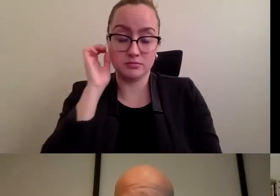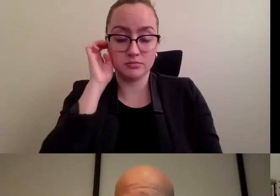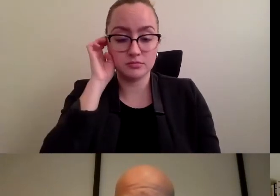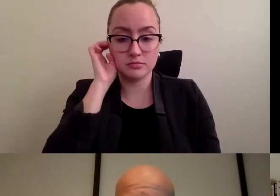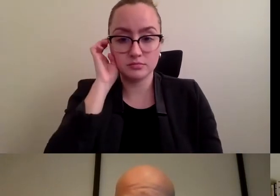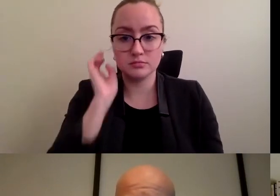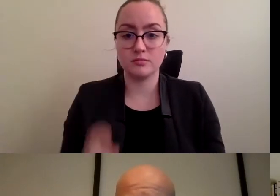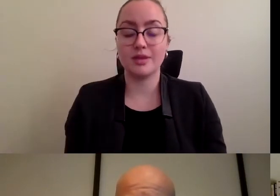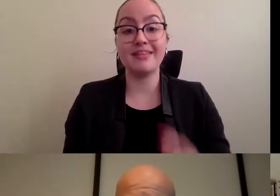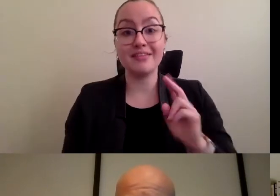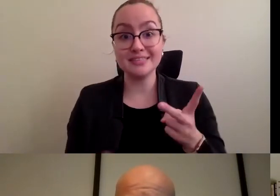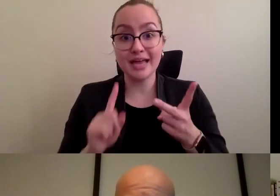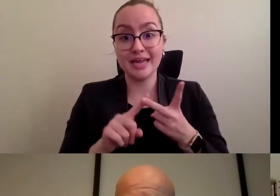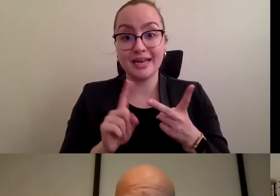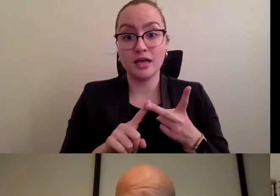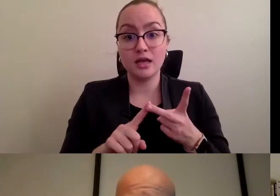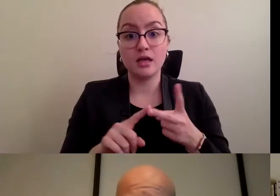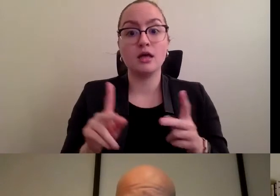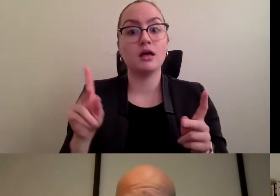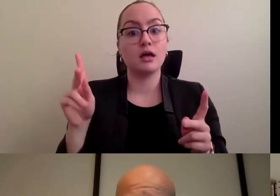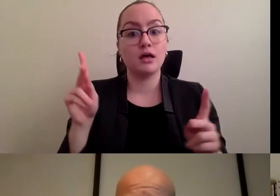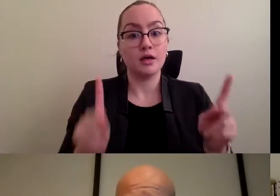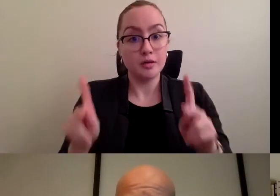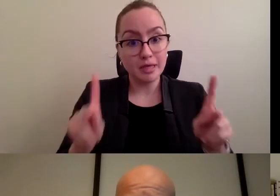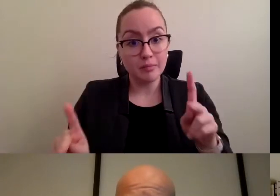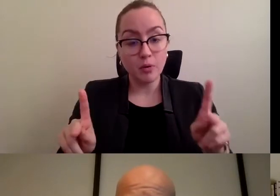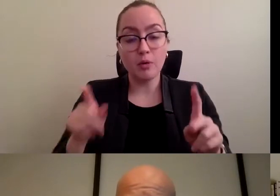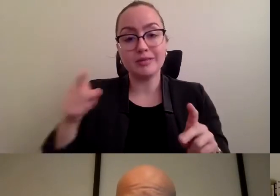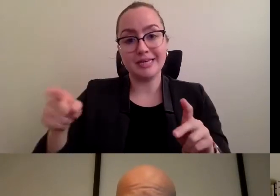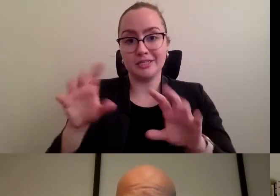y luchar contra la supremacía